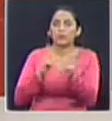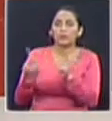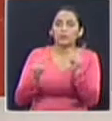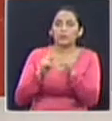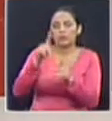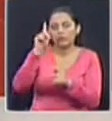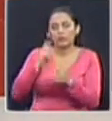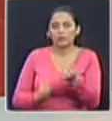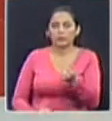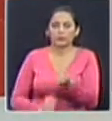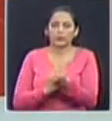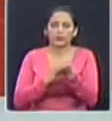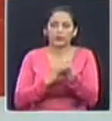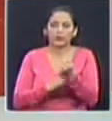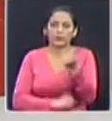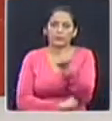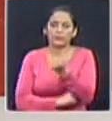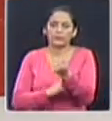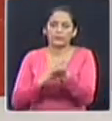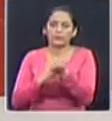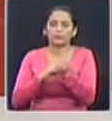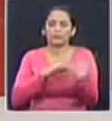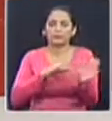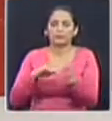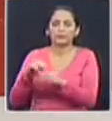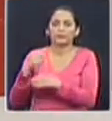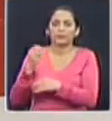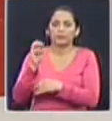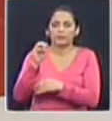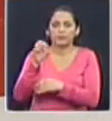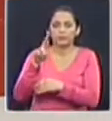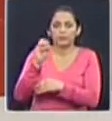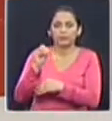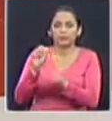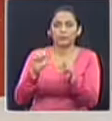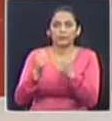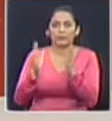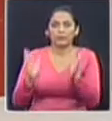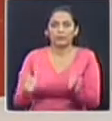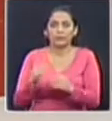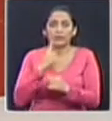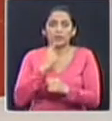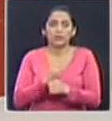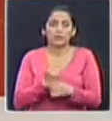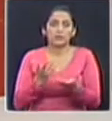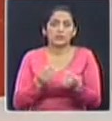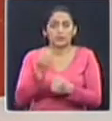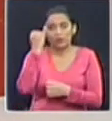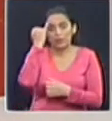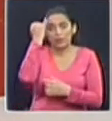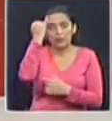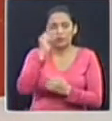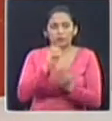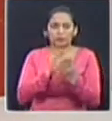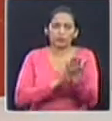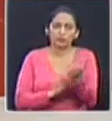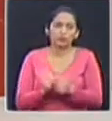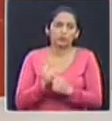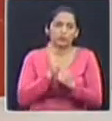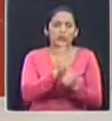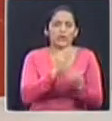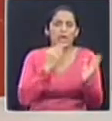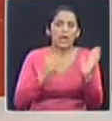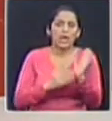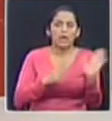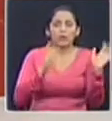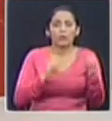asambleísta de Creo, Homero Castañer, presentó una propuesta para sancionar con cadena perpetua a quienes cometan abuso sexual contra menores